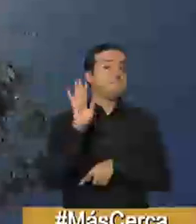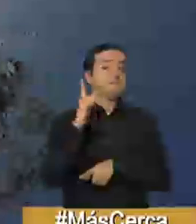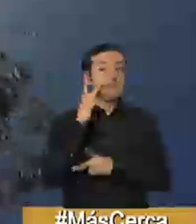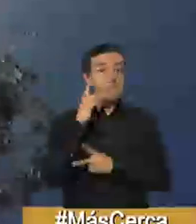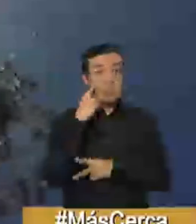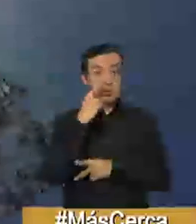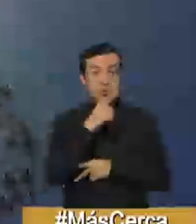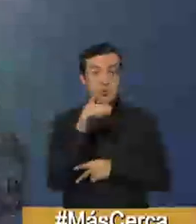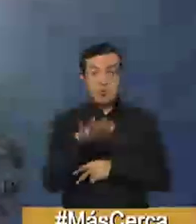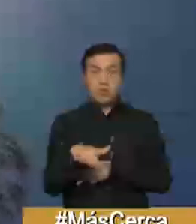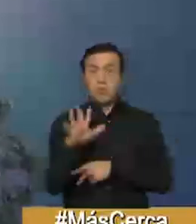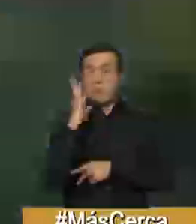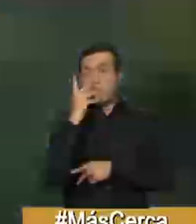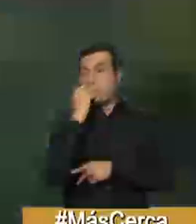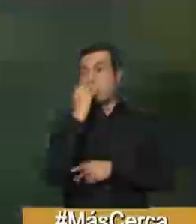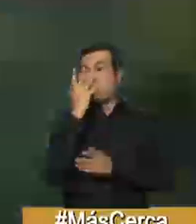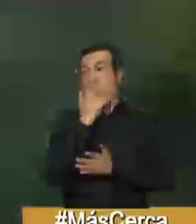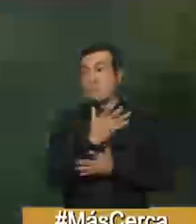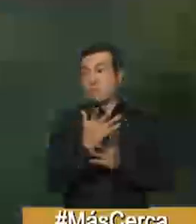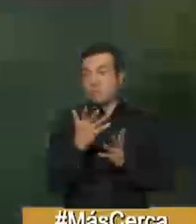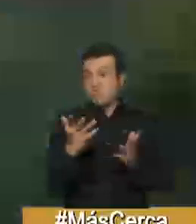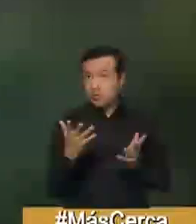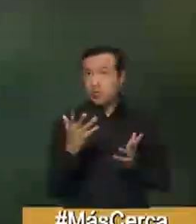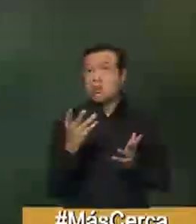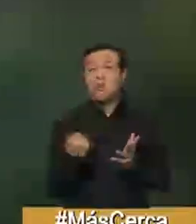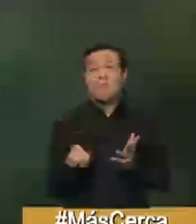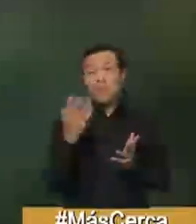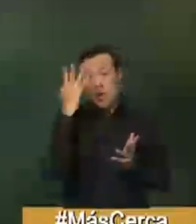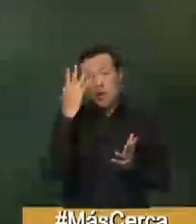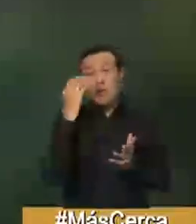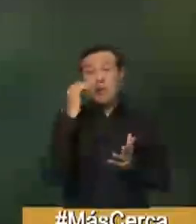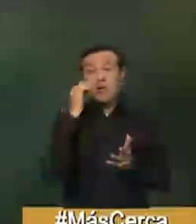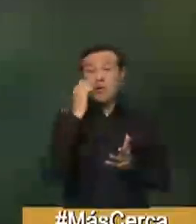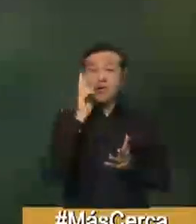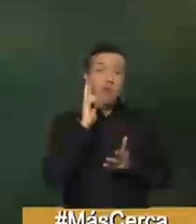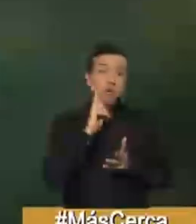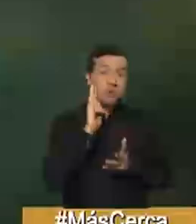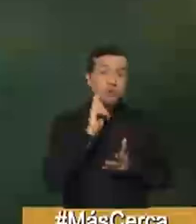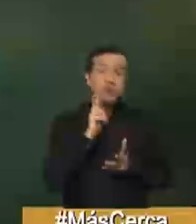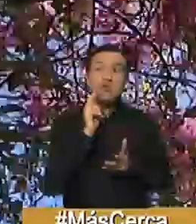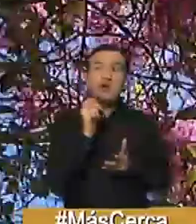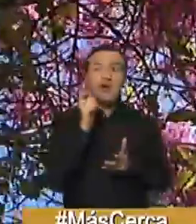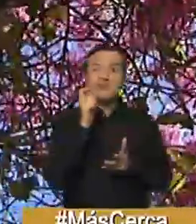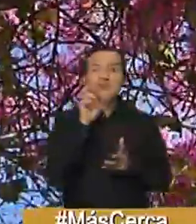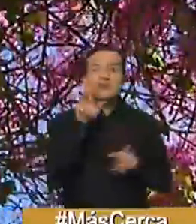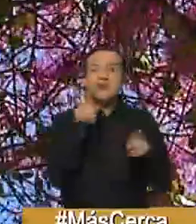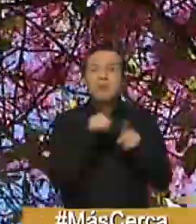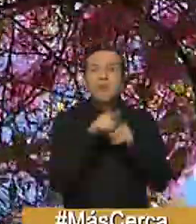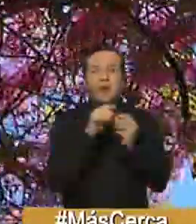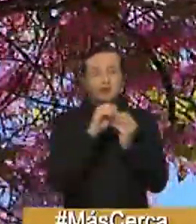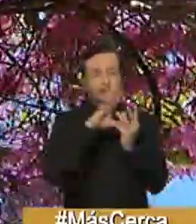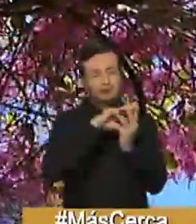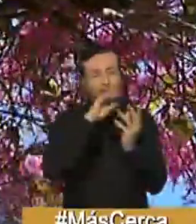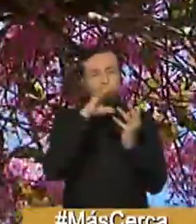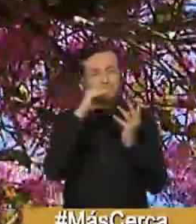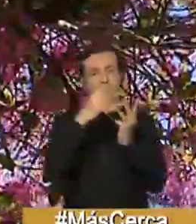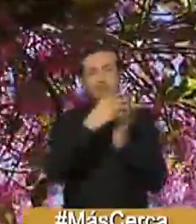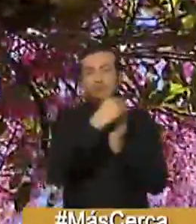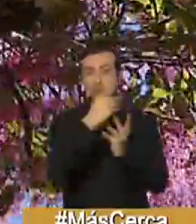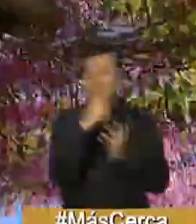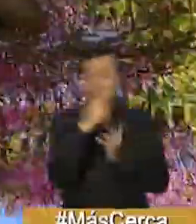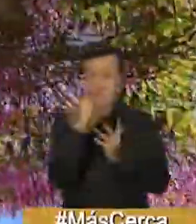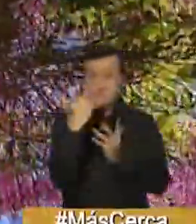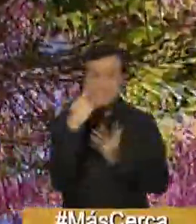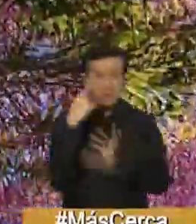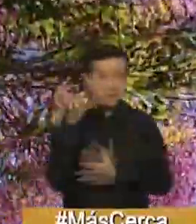los atractivos de esta flor que simula, ya sea en blanco o fucsia, a un algodón de azúcar. ¿Y usted? ¿Ya salió en búsqueda